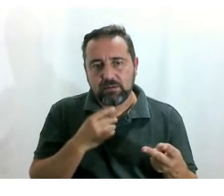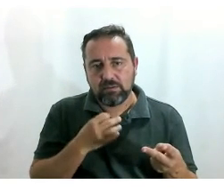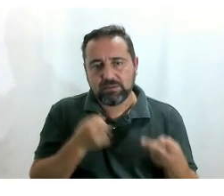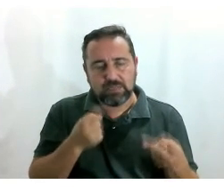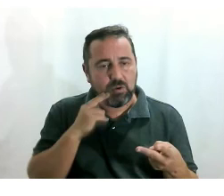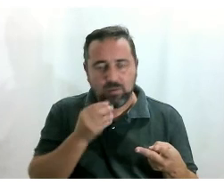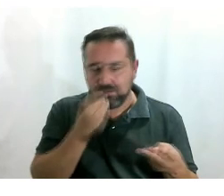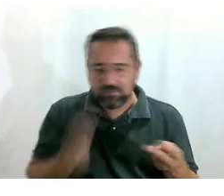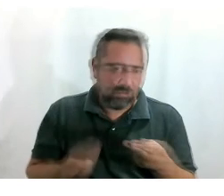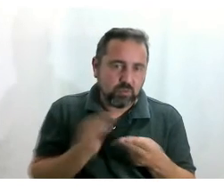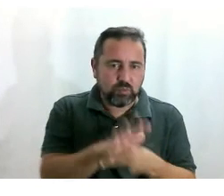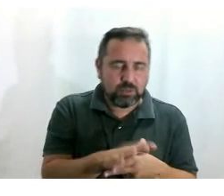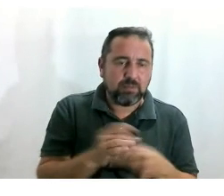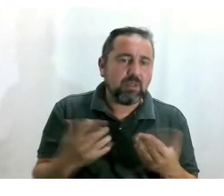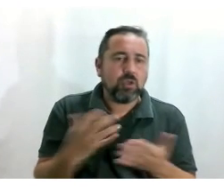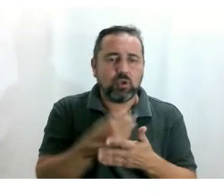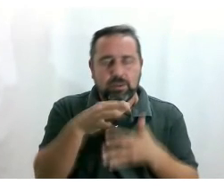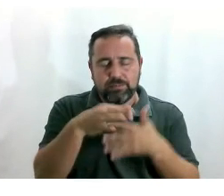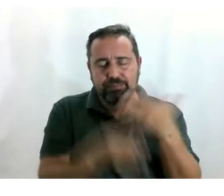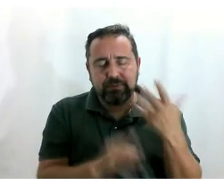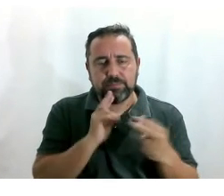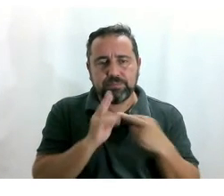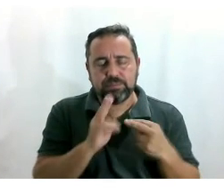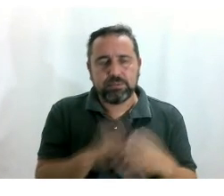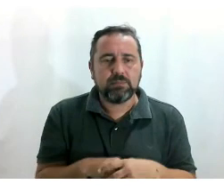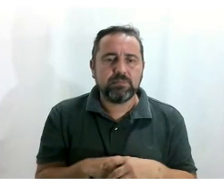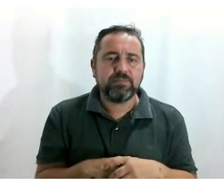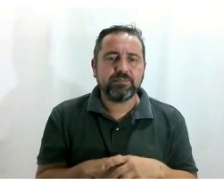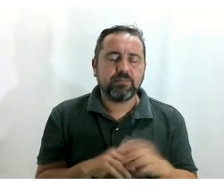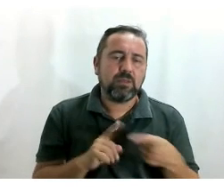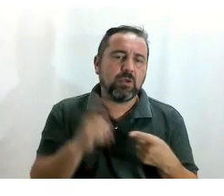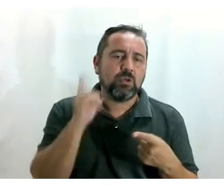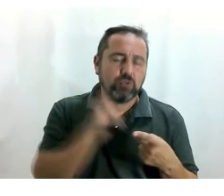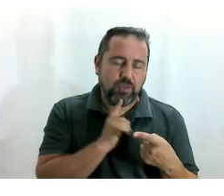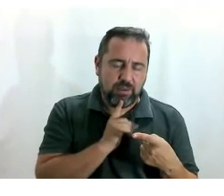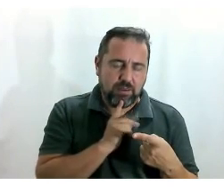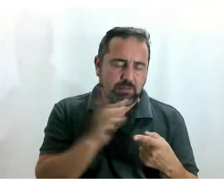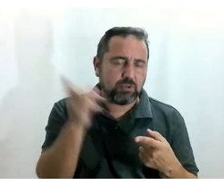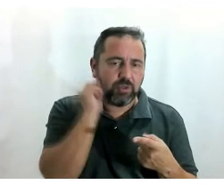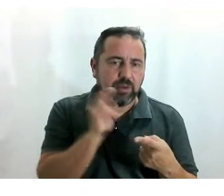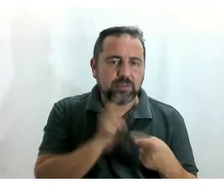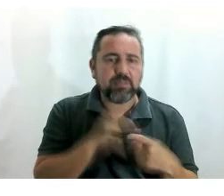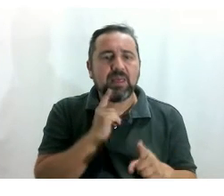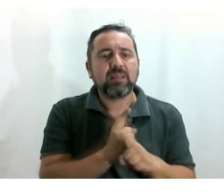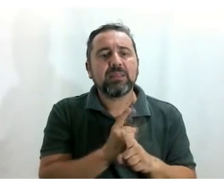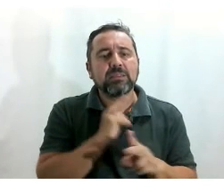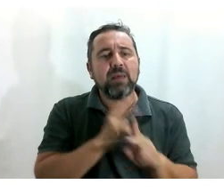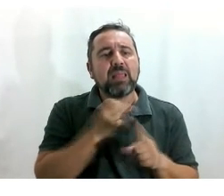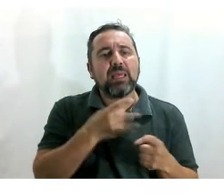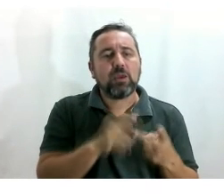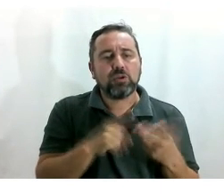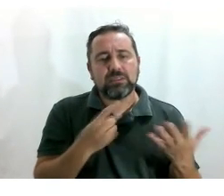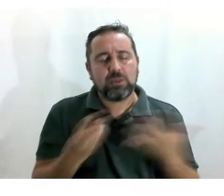Pero bueno, os las comento todas seguidas. Una sordera producida por antígeno 68